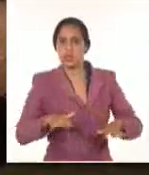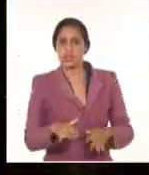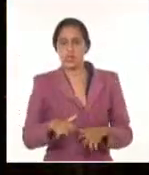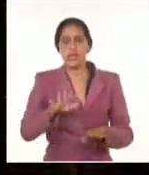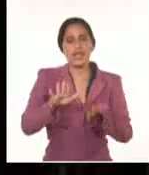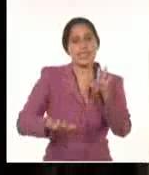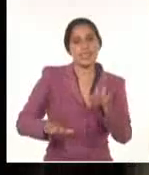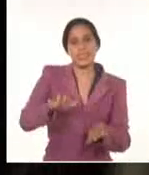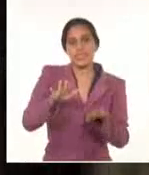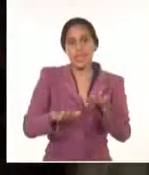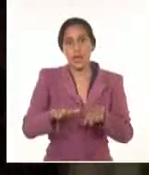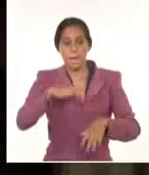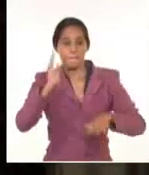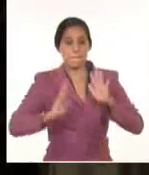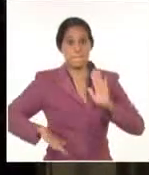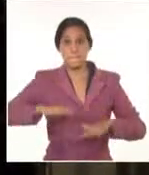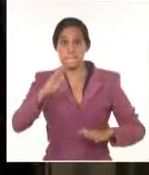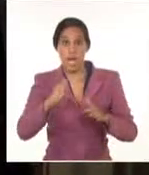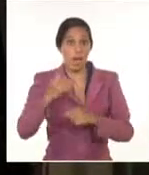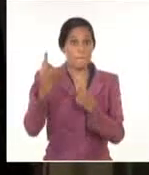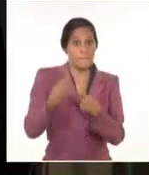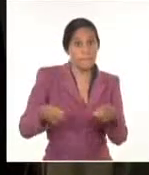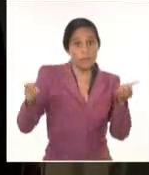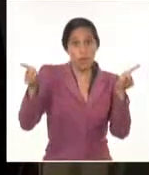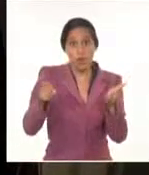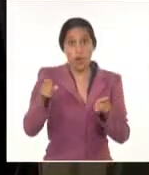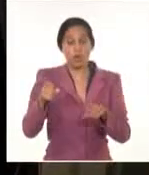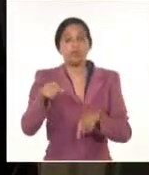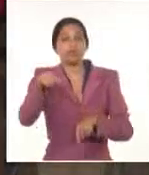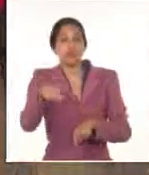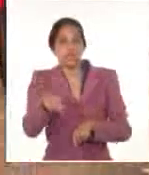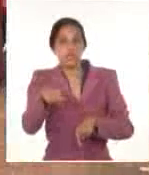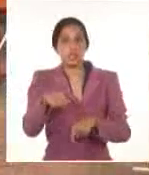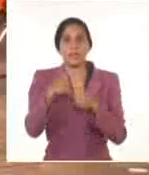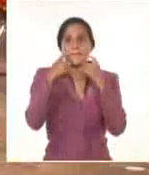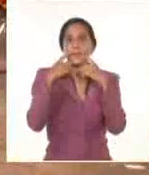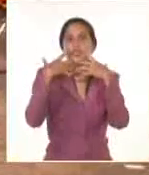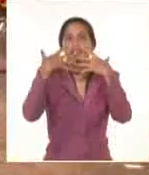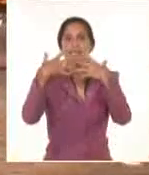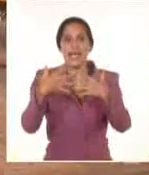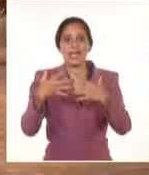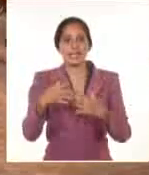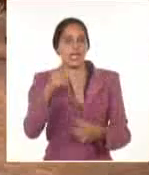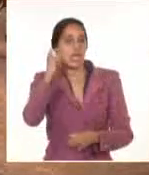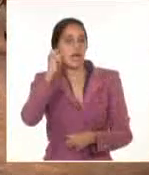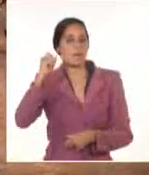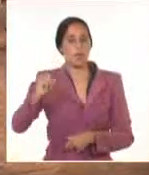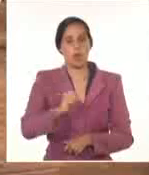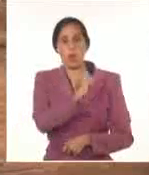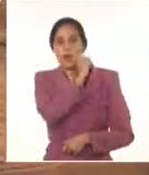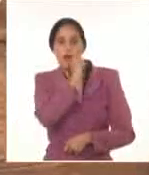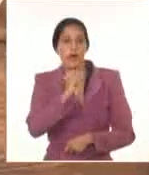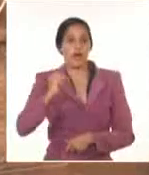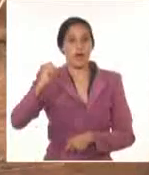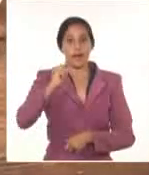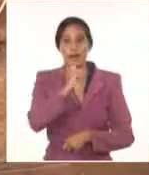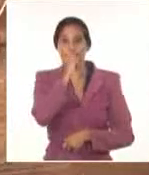con mambo y de la zarzuela de la Cecilia, que esta vez no fue Valdés, sino Lao.